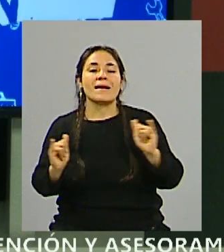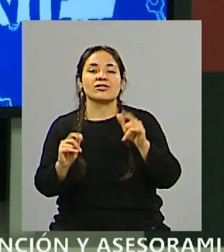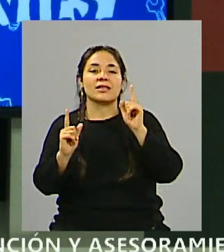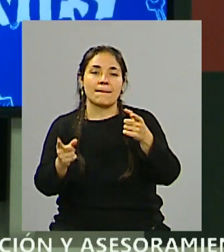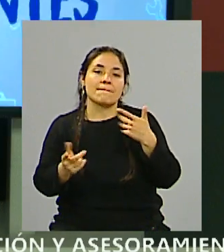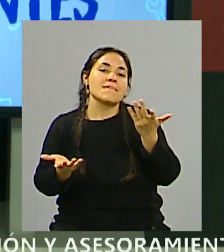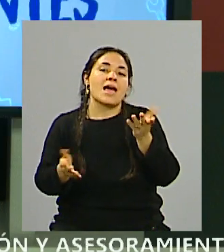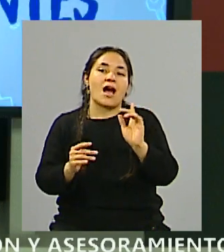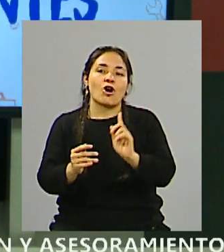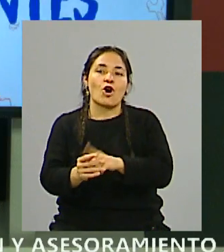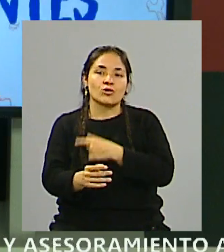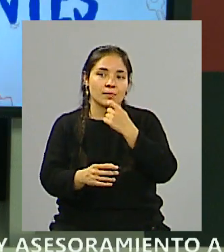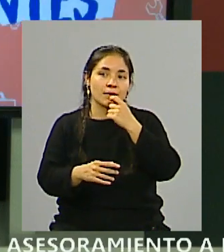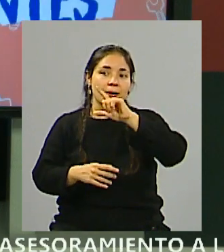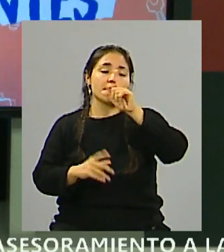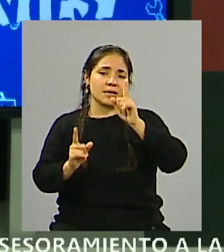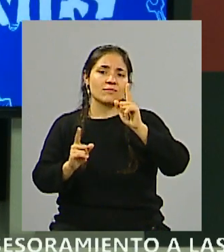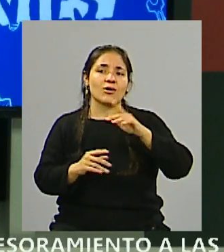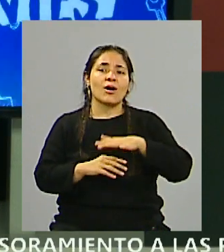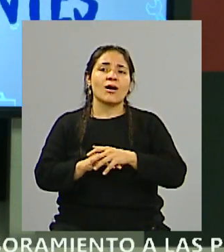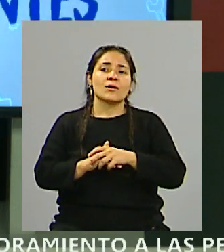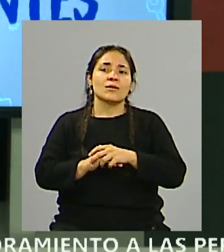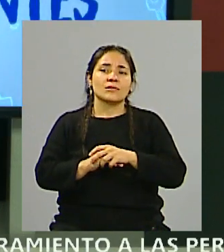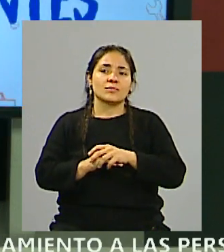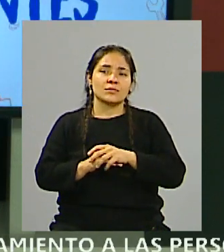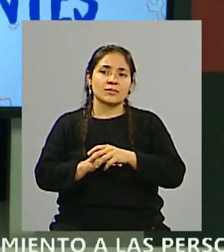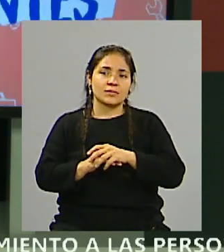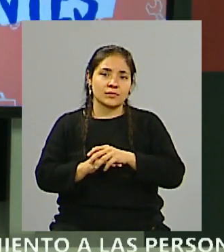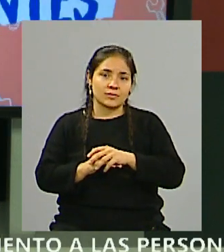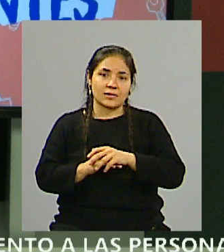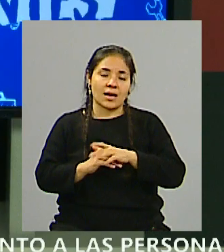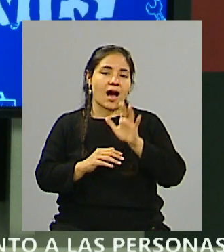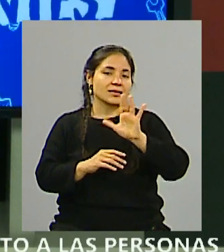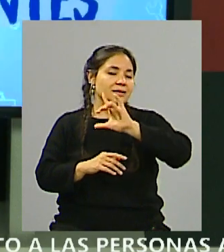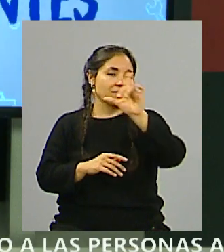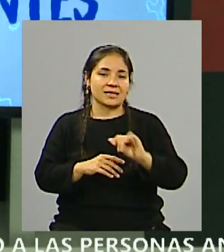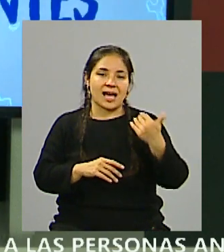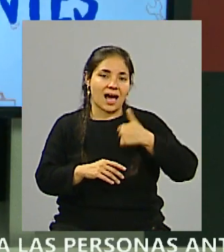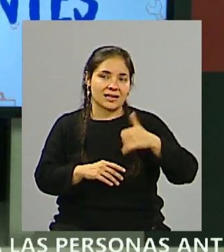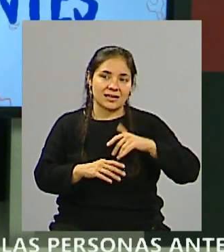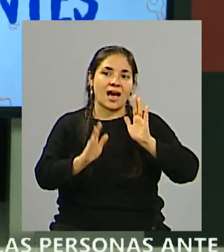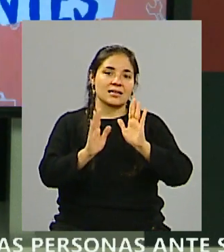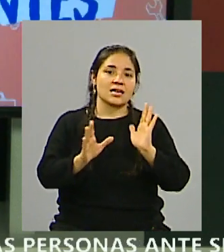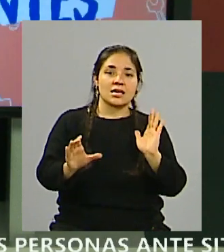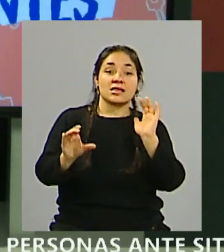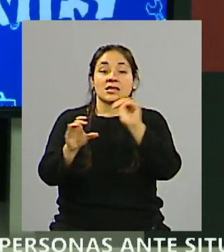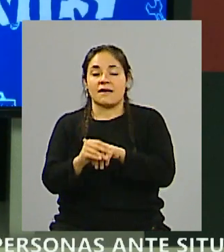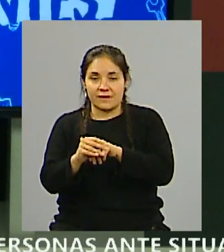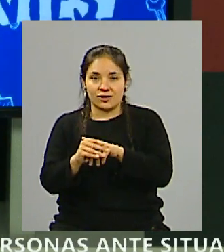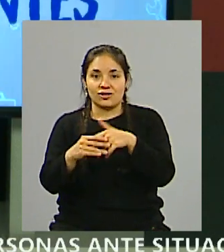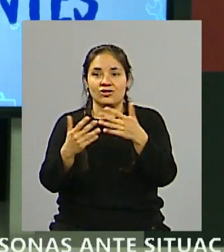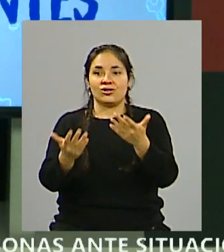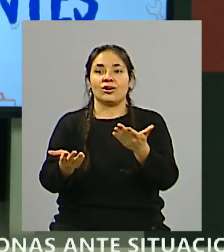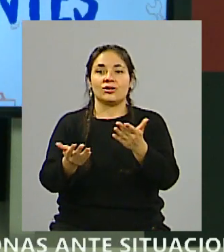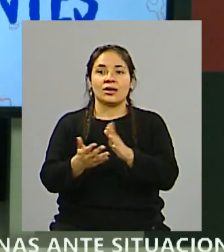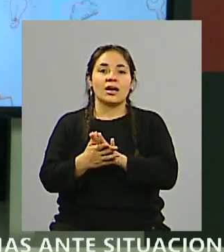también vivimos en este paradigma que nos atraviesa en todas las esferas igual de nuestra vida, este paradigma de la intervención, que